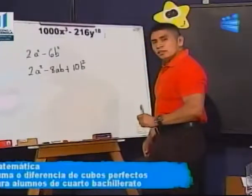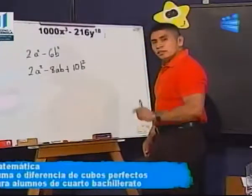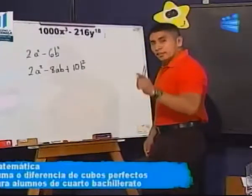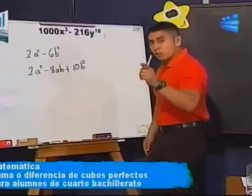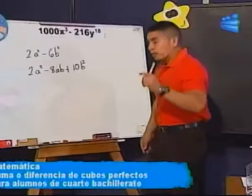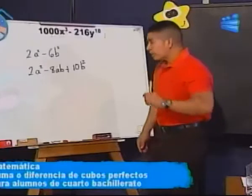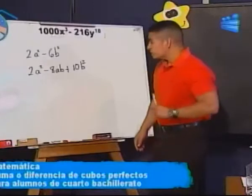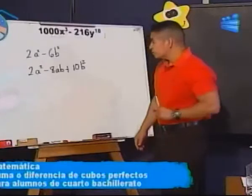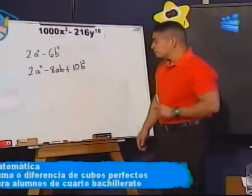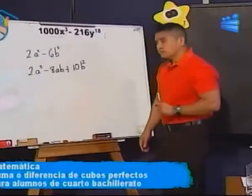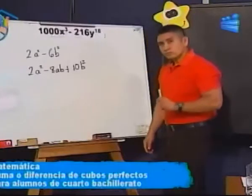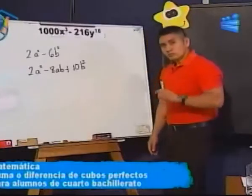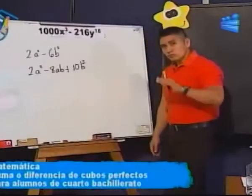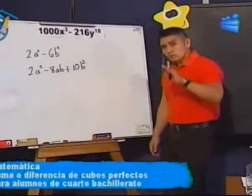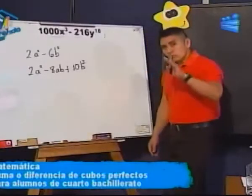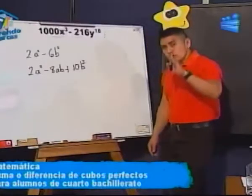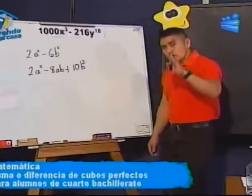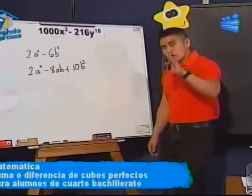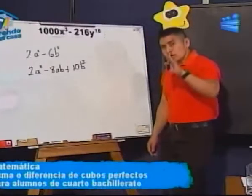¿Te recuerdas?